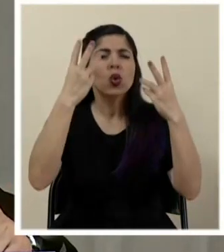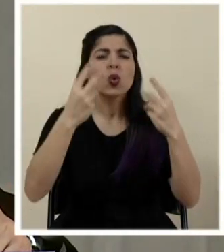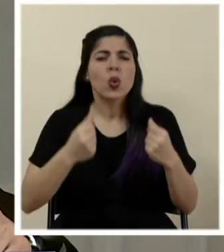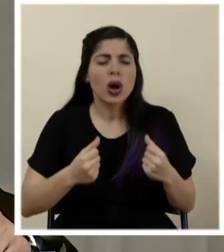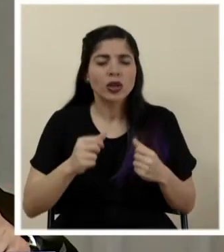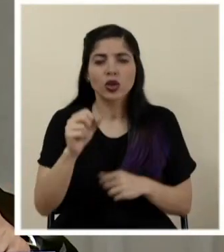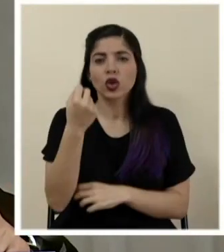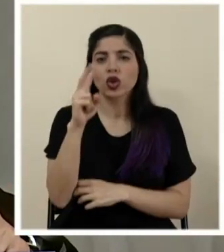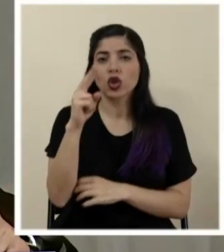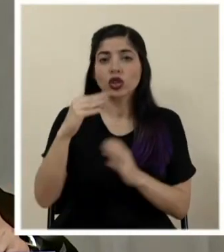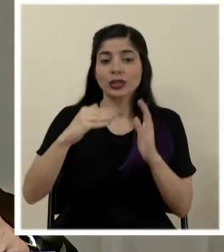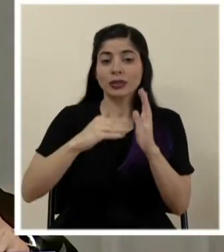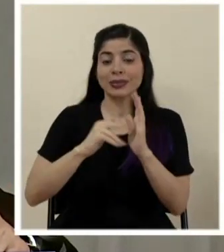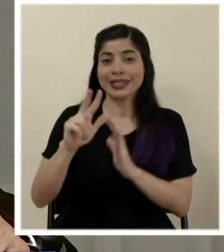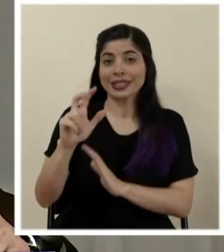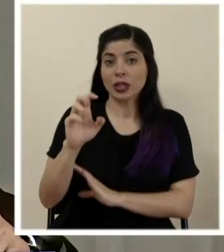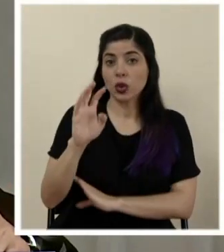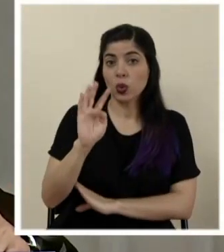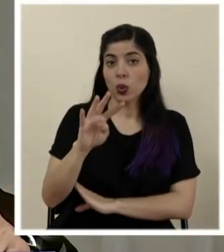de